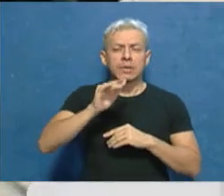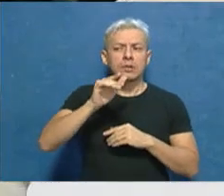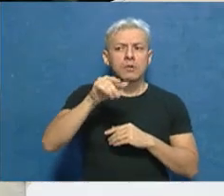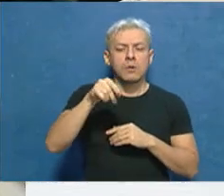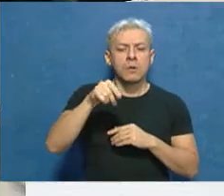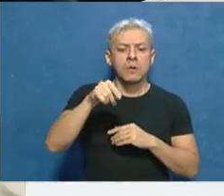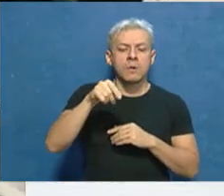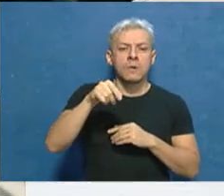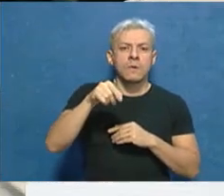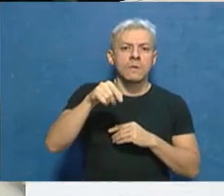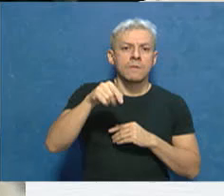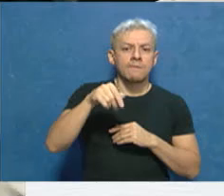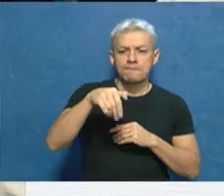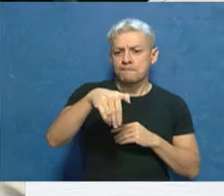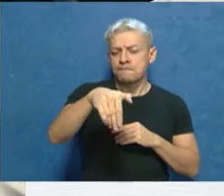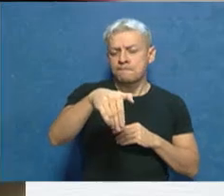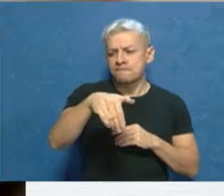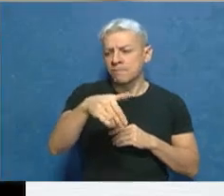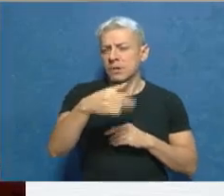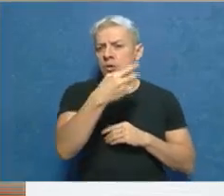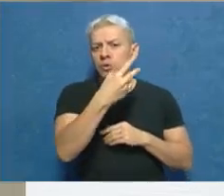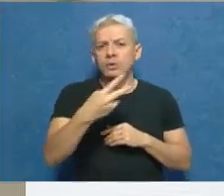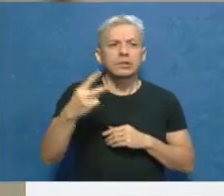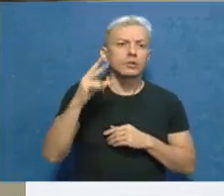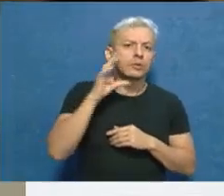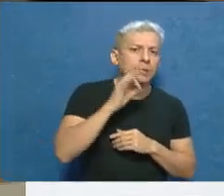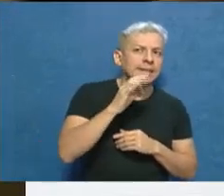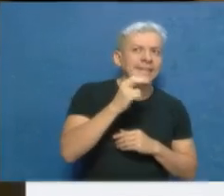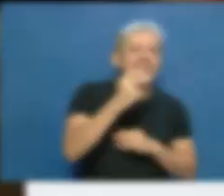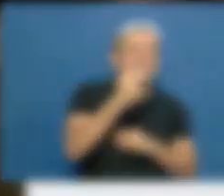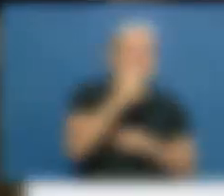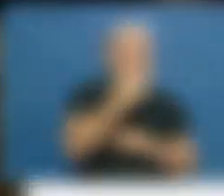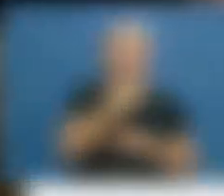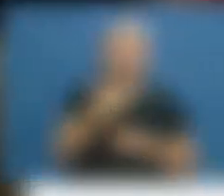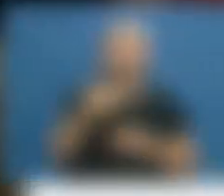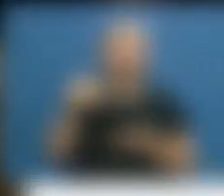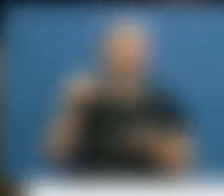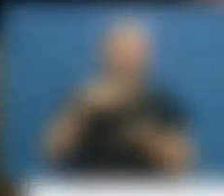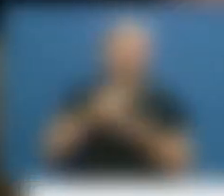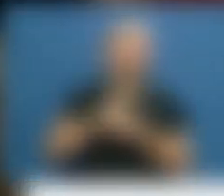aproximadamente en unos 250-300 millones de litros.